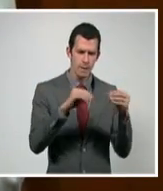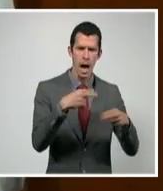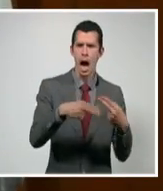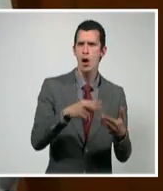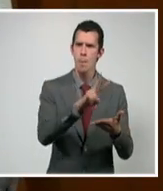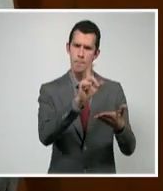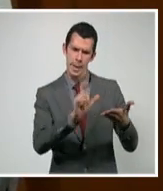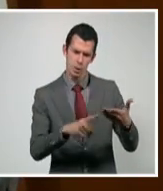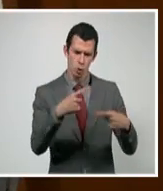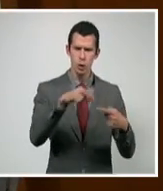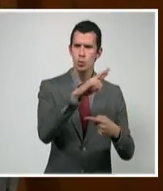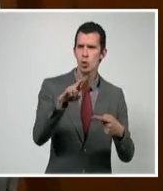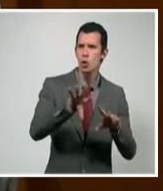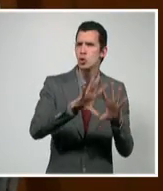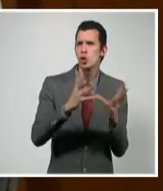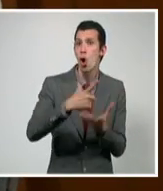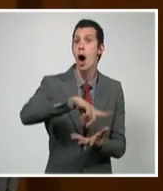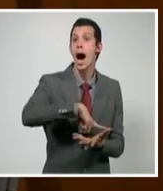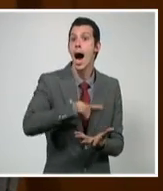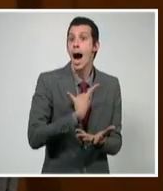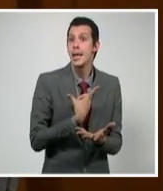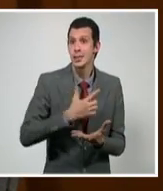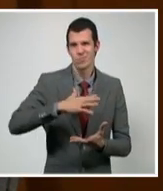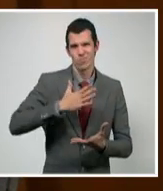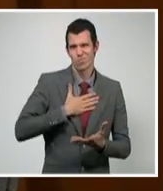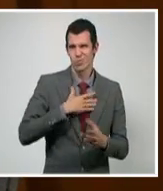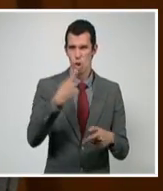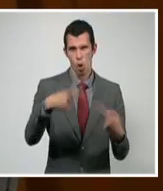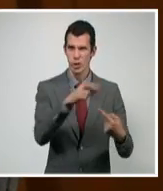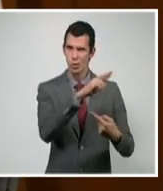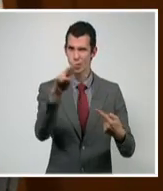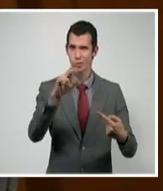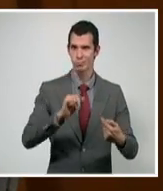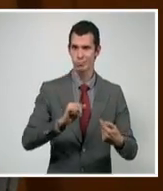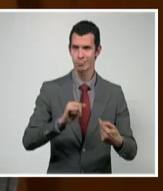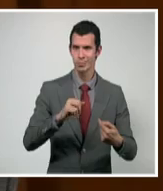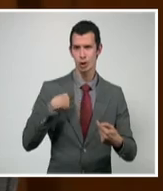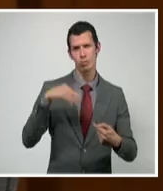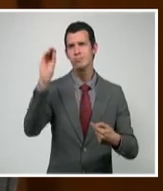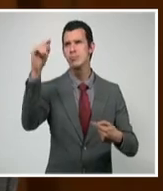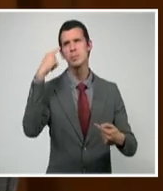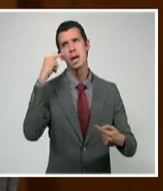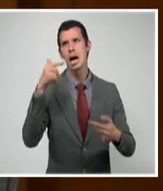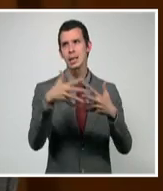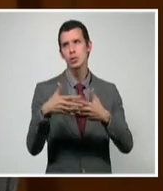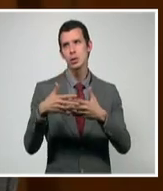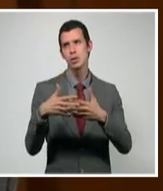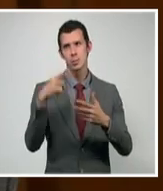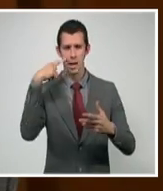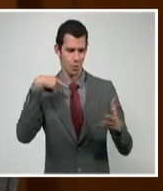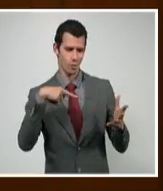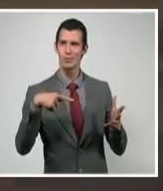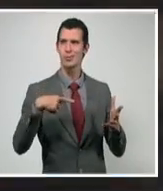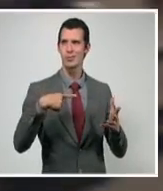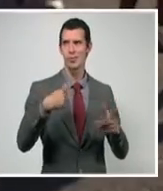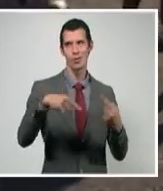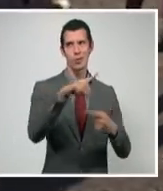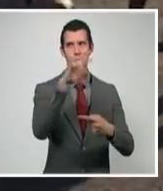no es un acto de promoción de arte, es un acto de promoción de injerencia